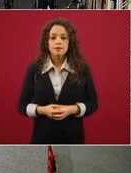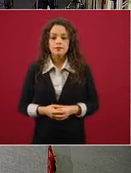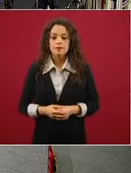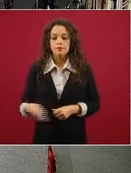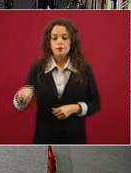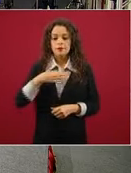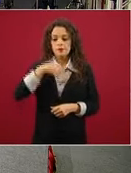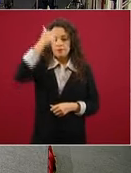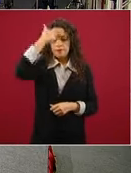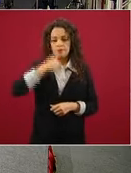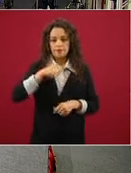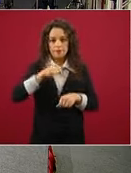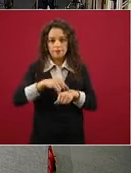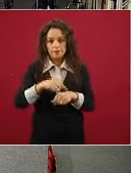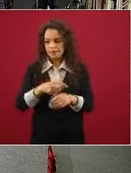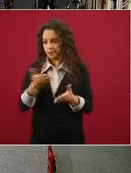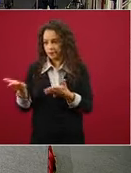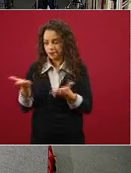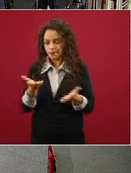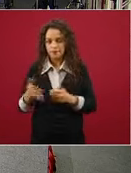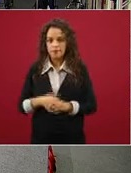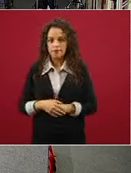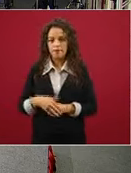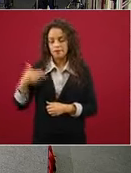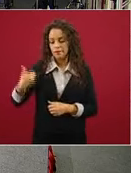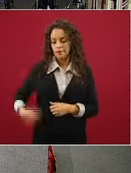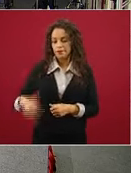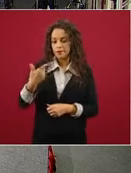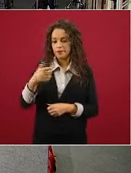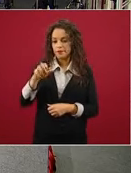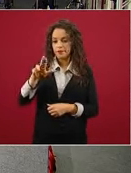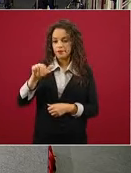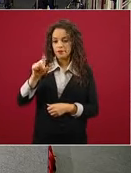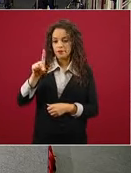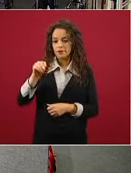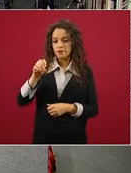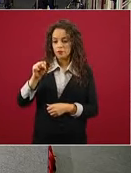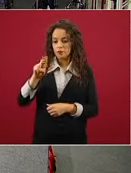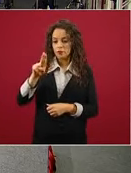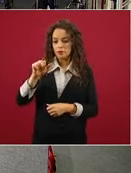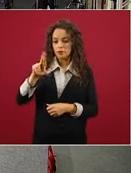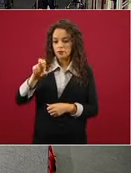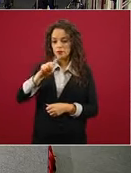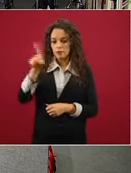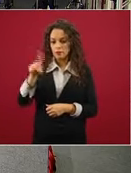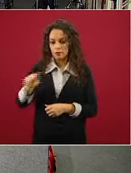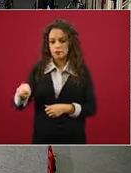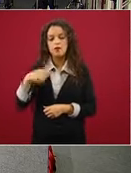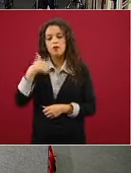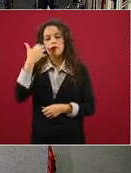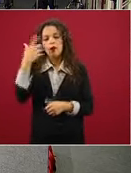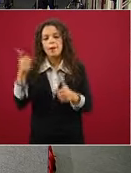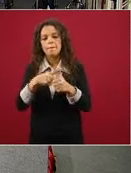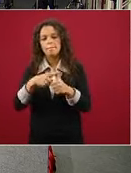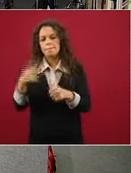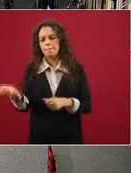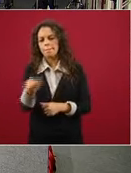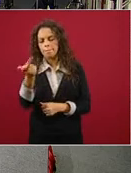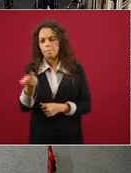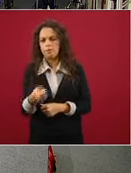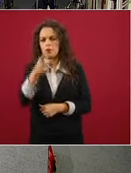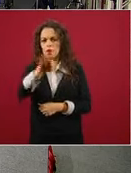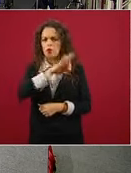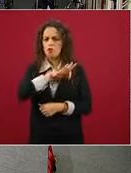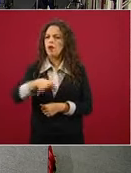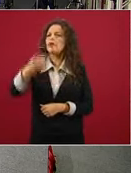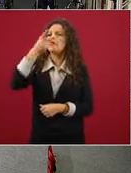Buenas noches, doctores. Gerardo Suárez, reportero en el Heraldo de México. Mi primera pregunta es, ¿qué nos puede comentar